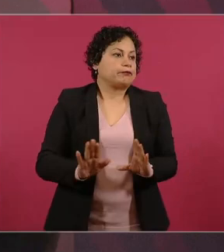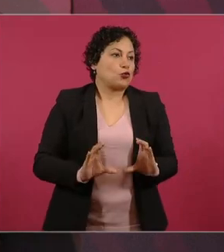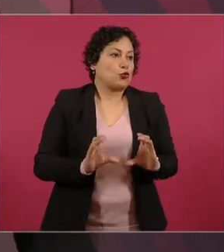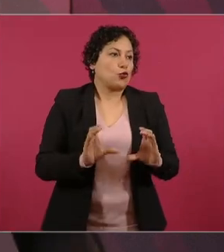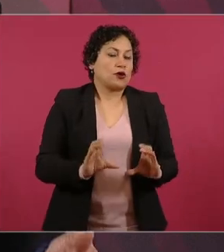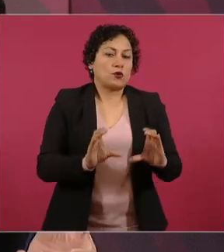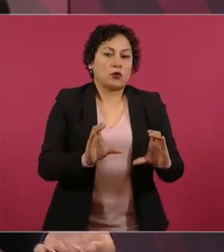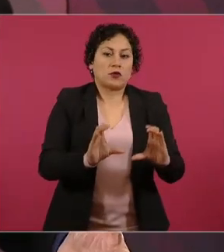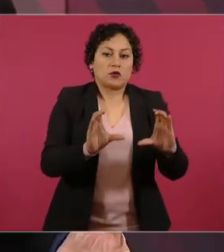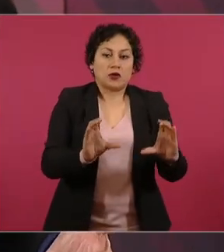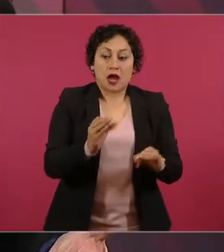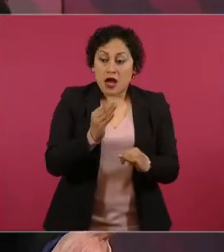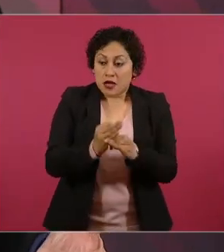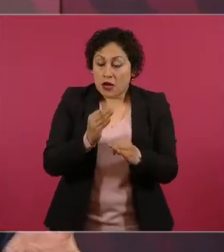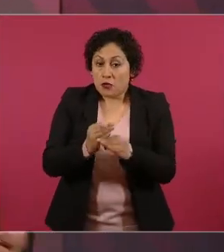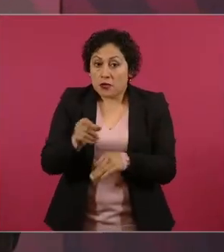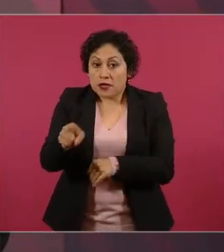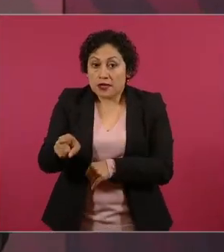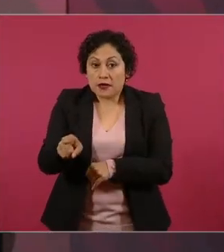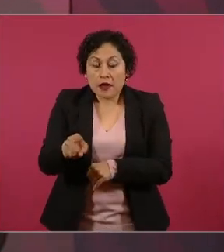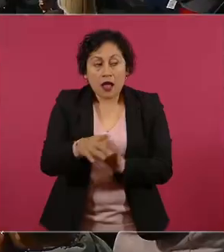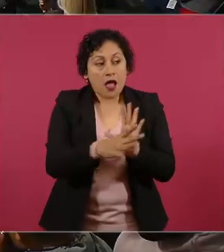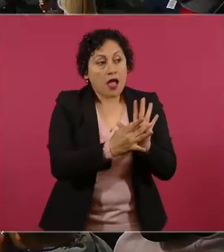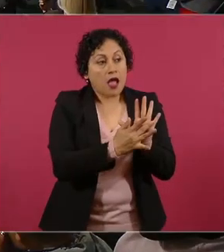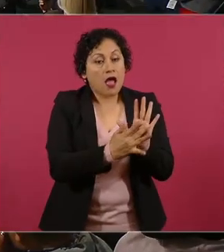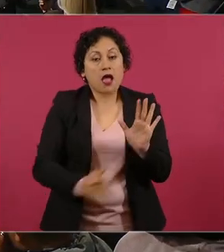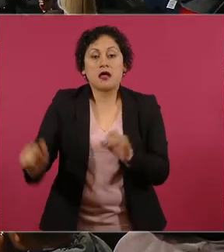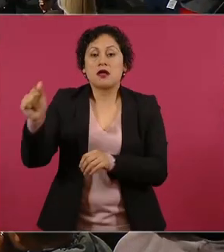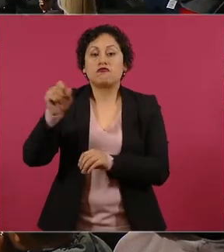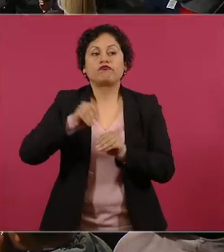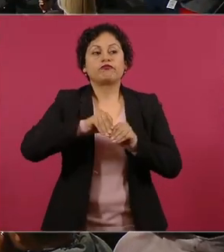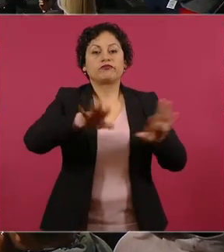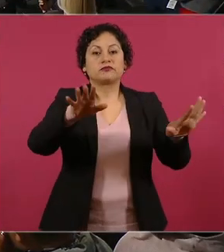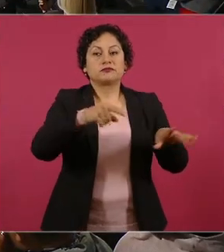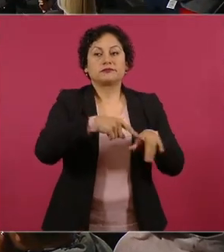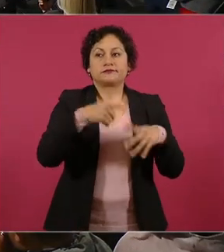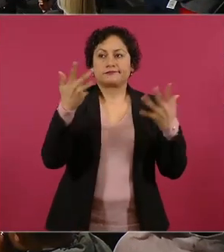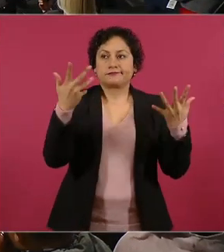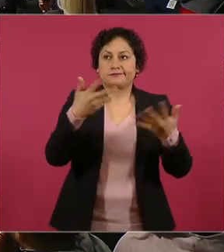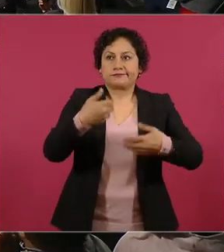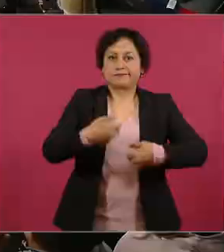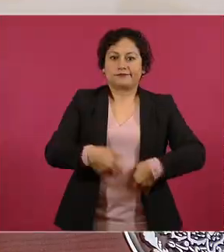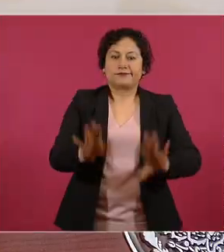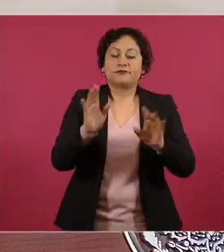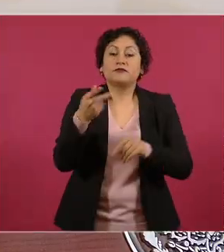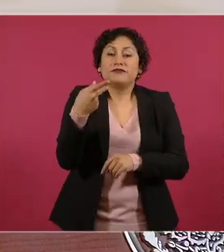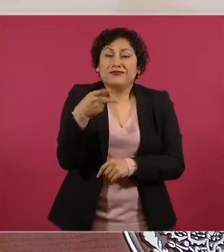pues no tiene absolutamente nada que ver.